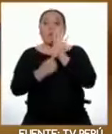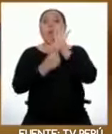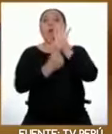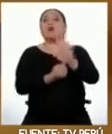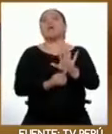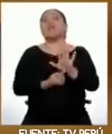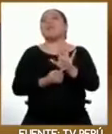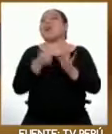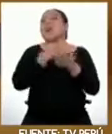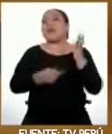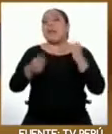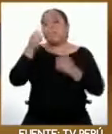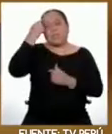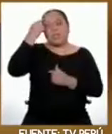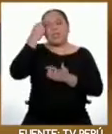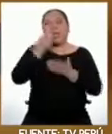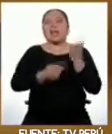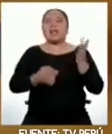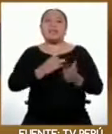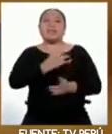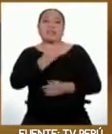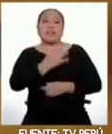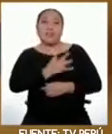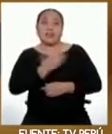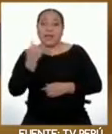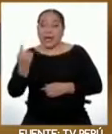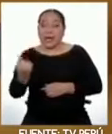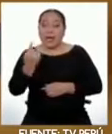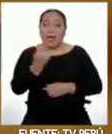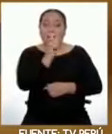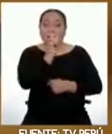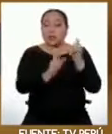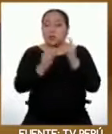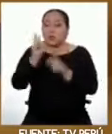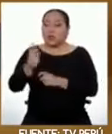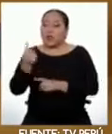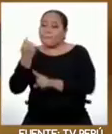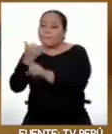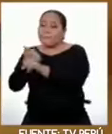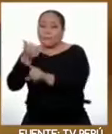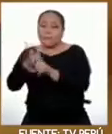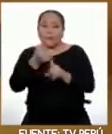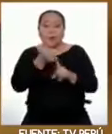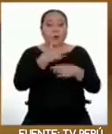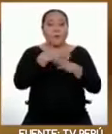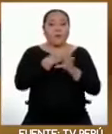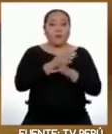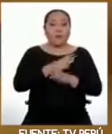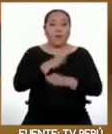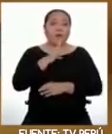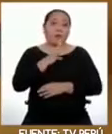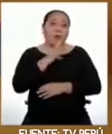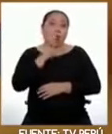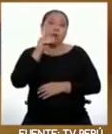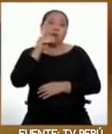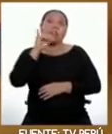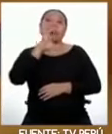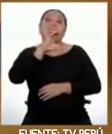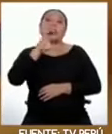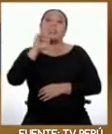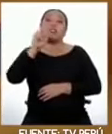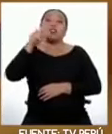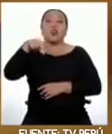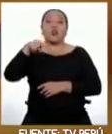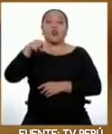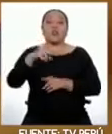muestra lo que piensa y siente. Cada personaje tiene una forma particular de hablar o dicción que dependerá mucho